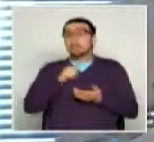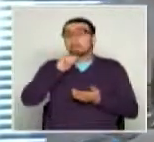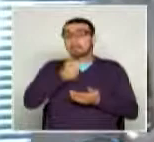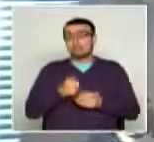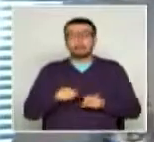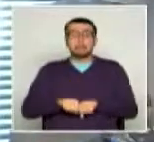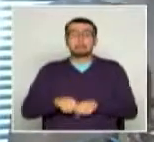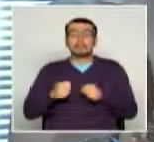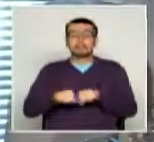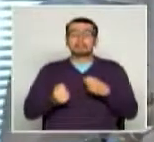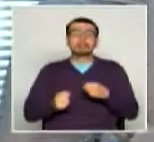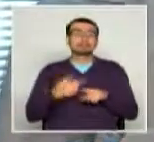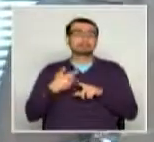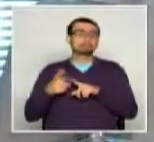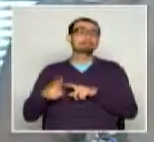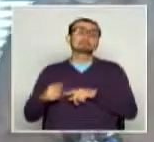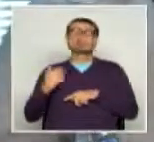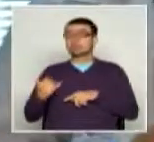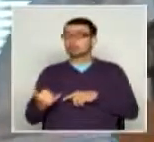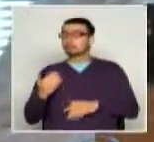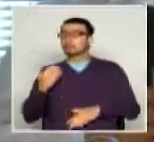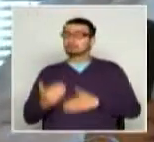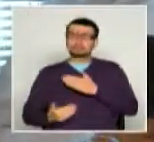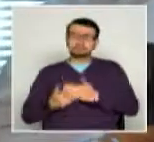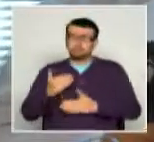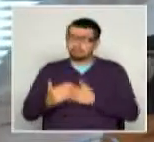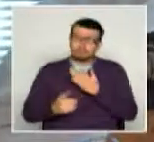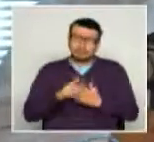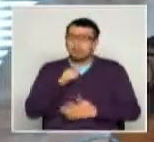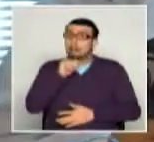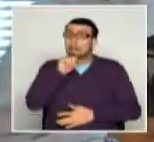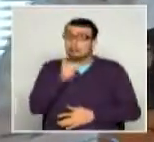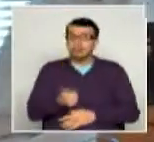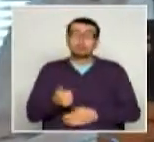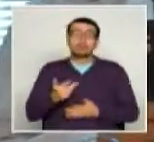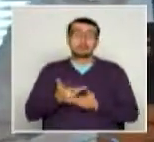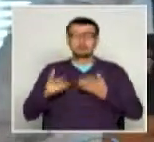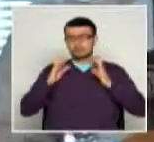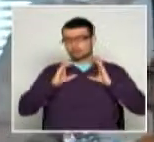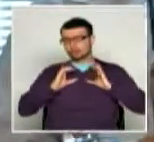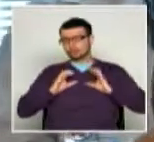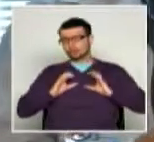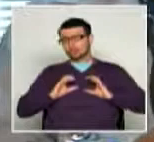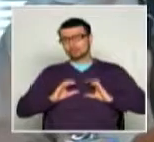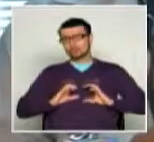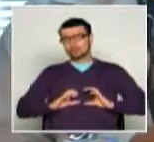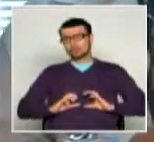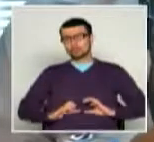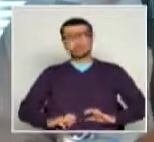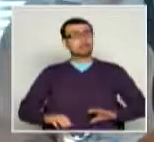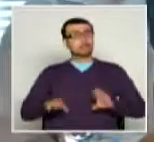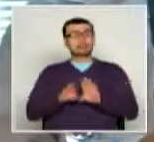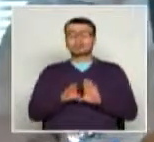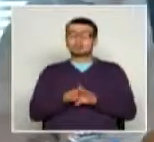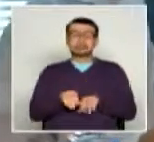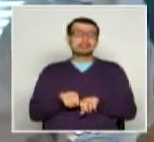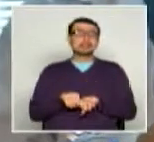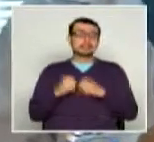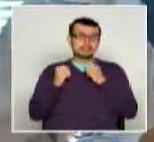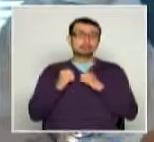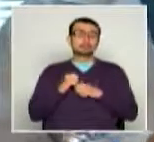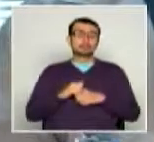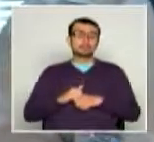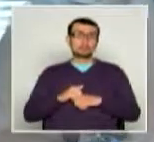un empeoramiento, se va empantanando, se va encharcando ese cuerpo, toda esa matriz que tiene en su